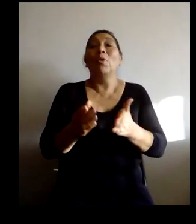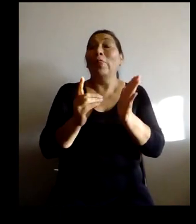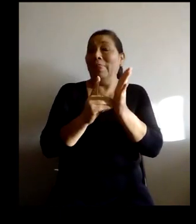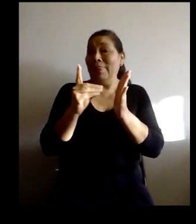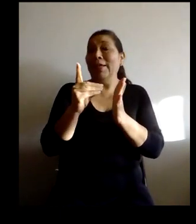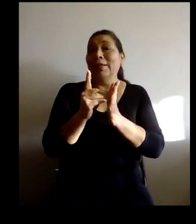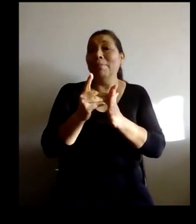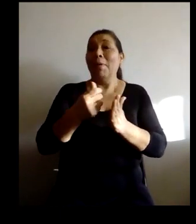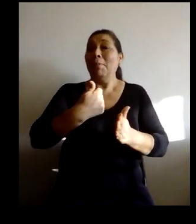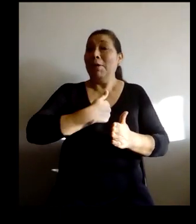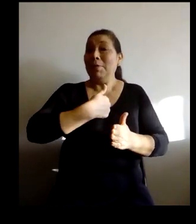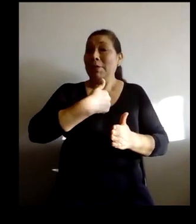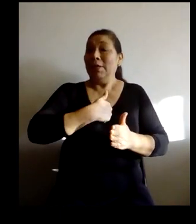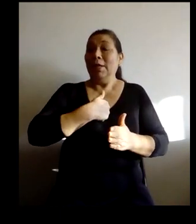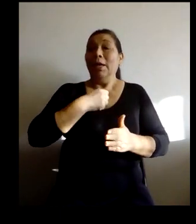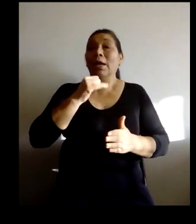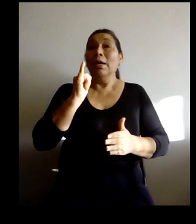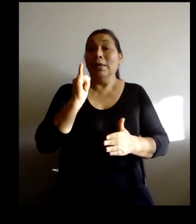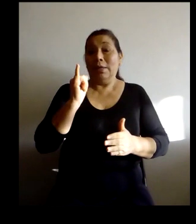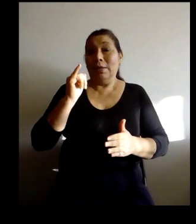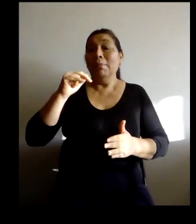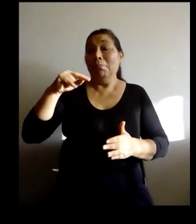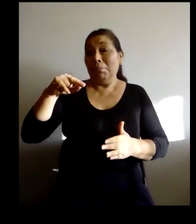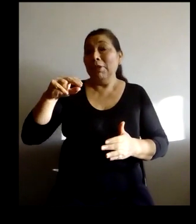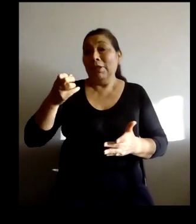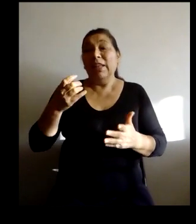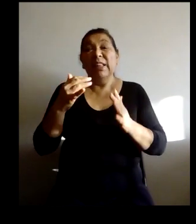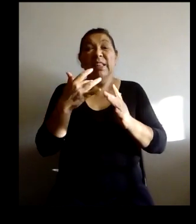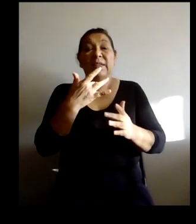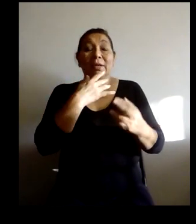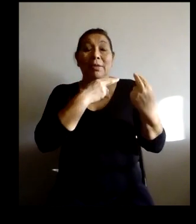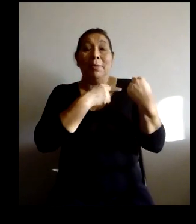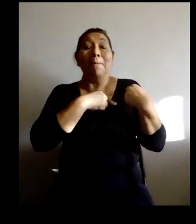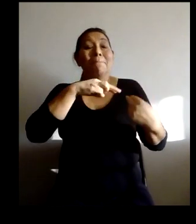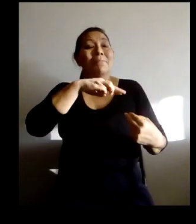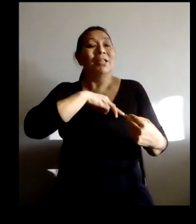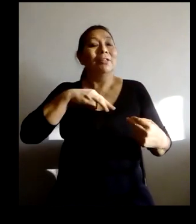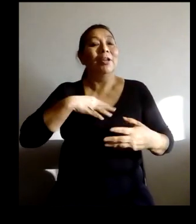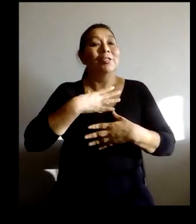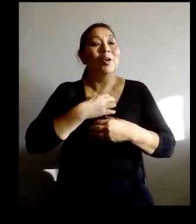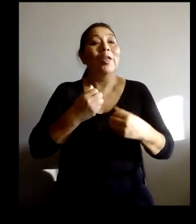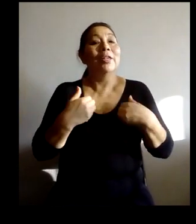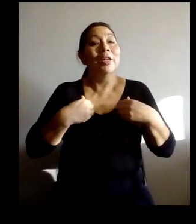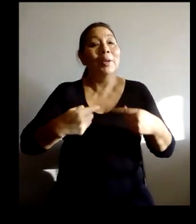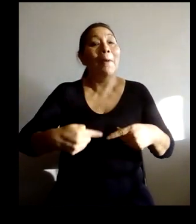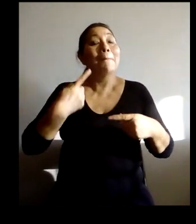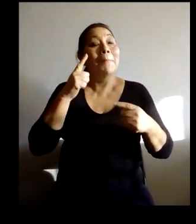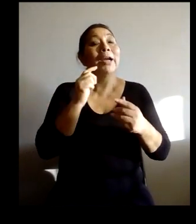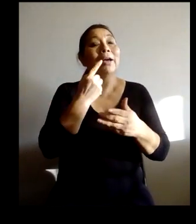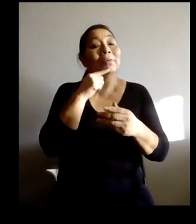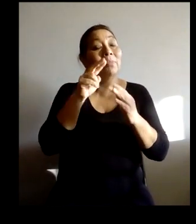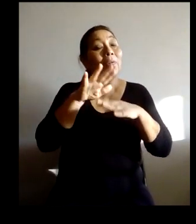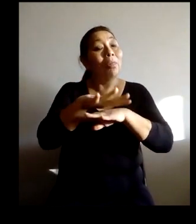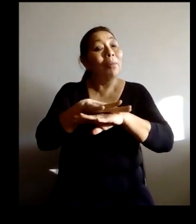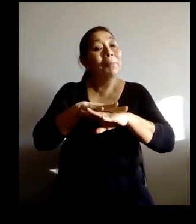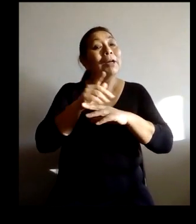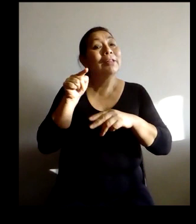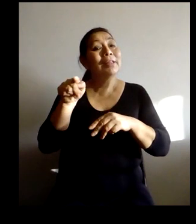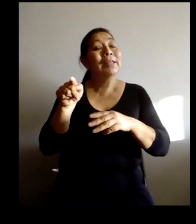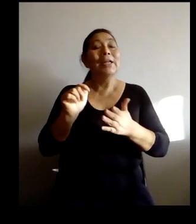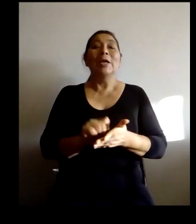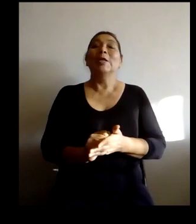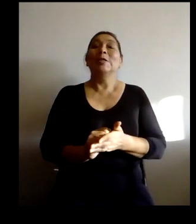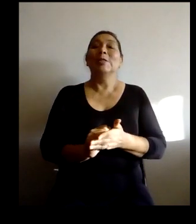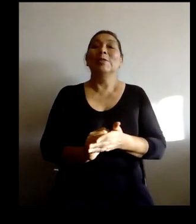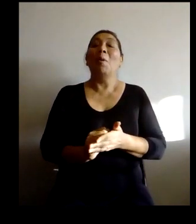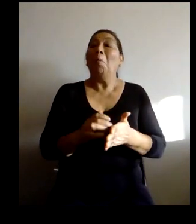un dictamen. Nosotros proponemos al Instituto Nacional de Rehabilitación, ya que es la entidad que el Ministerio de Salud ha señalado que tiene competencia para calificar enfermedades